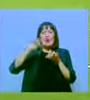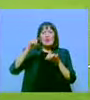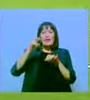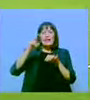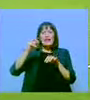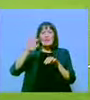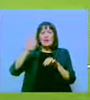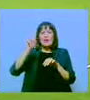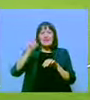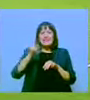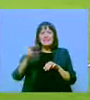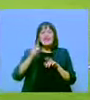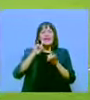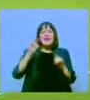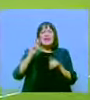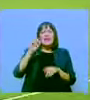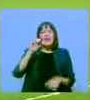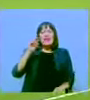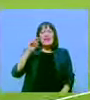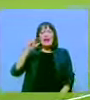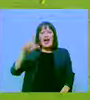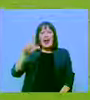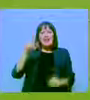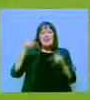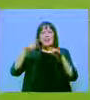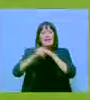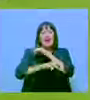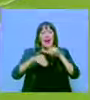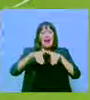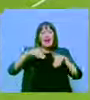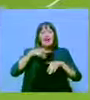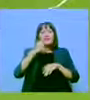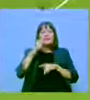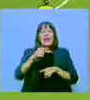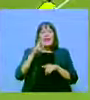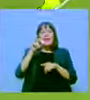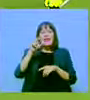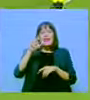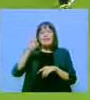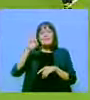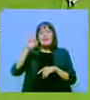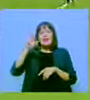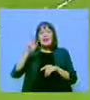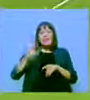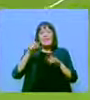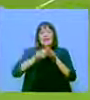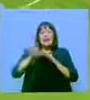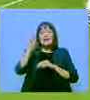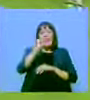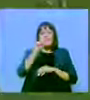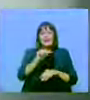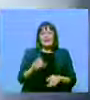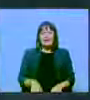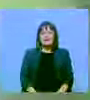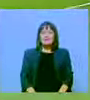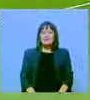Ortiz y otra de Diego Madrigal de penal, mientras Dylan Flores anotó para el cuadro morado.